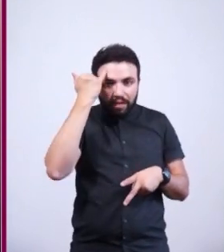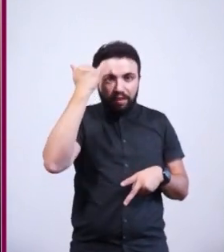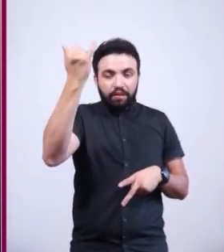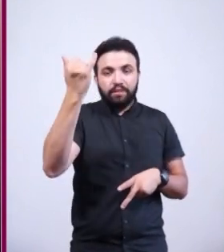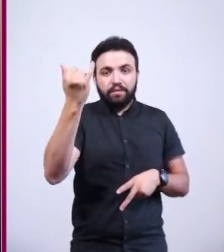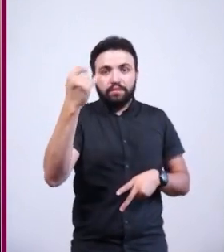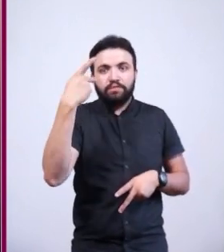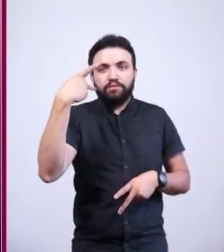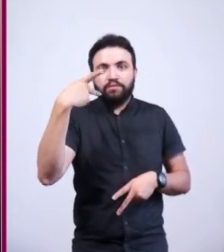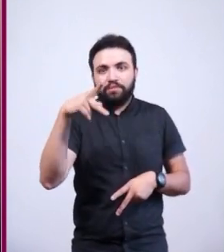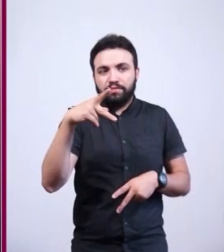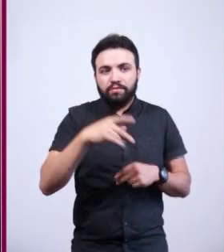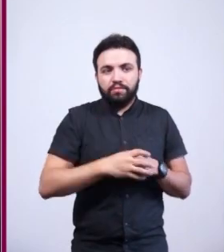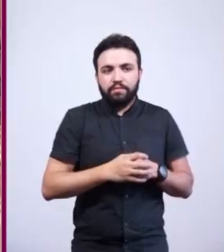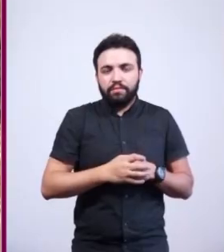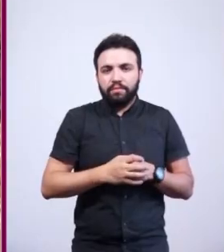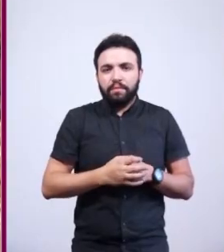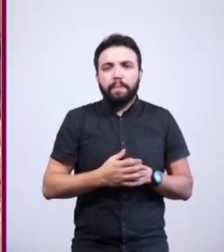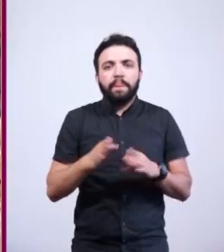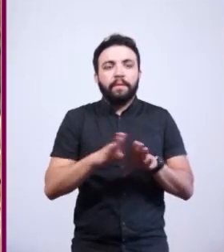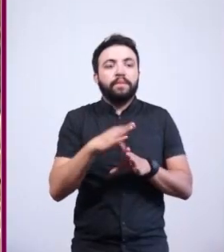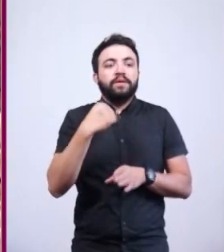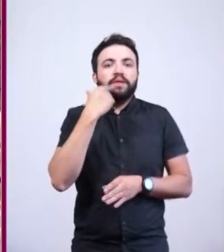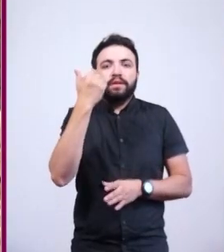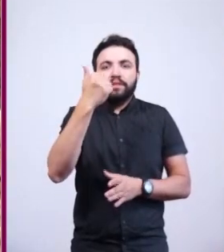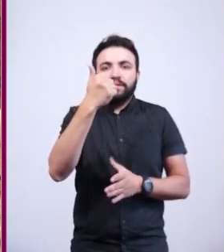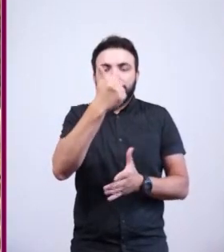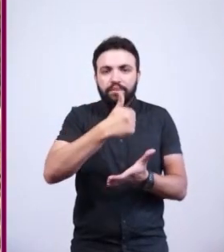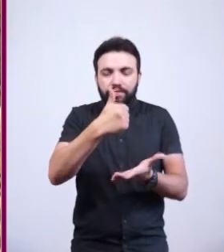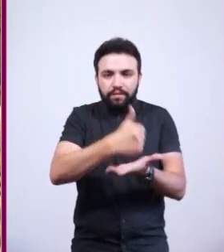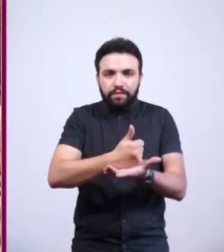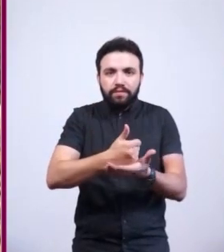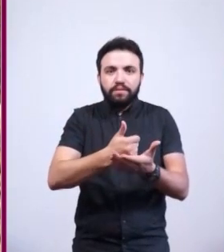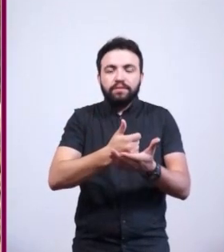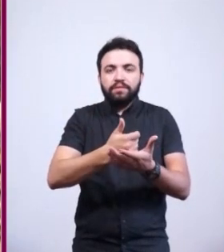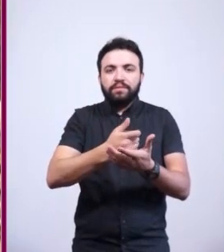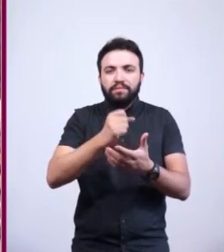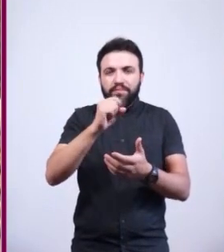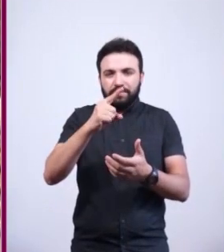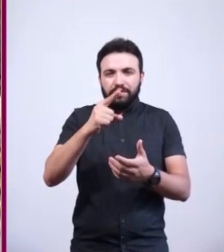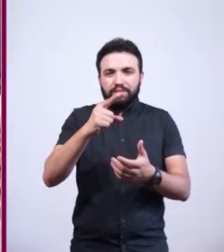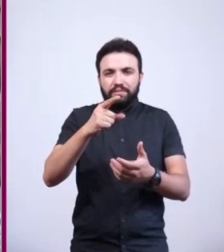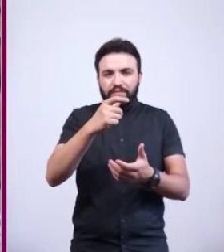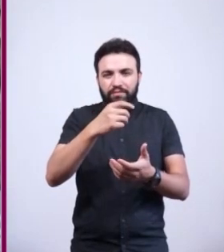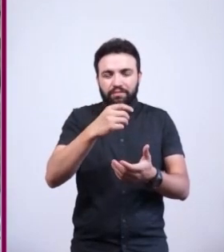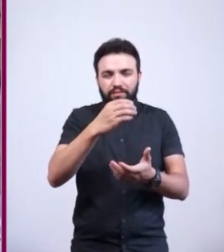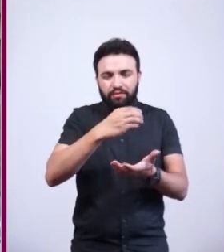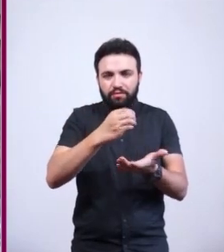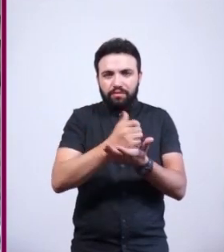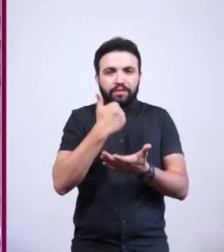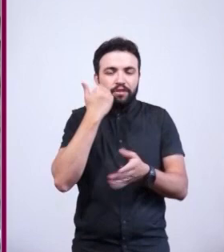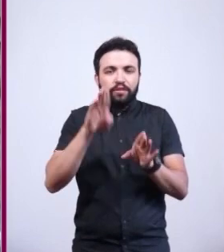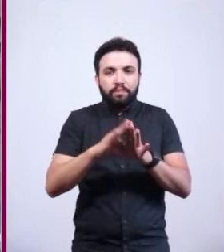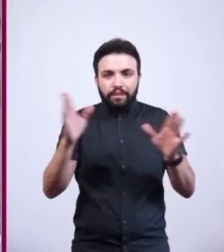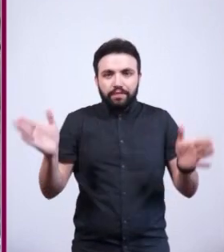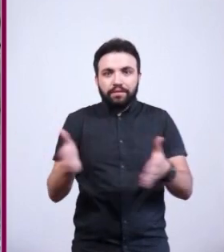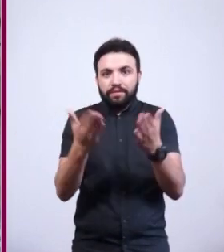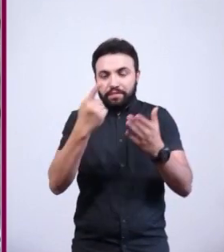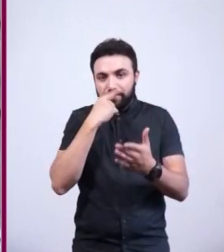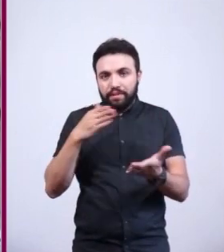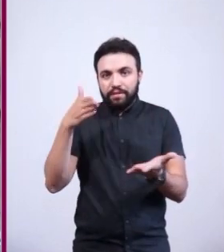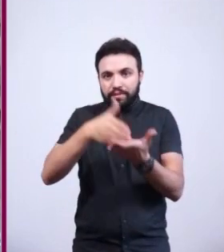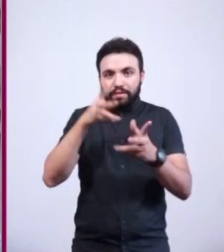eran mujeres. Era para conectar el centro de la ciudad con el barrio de Mexicalcingo. Y este puente hoy está